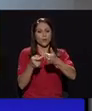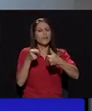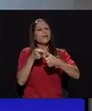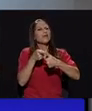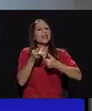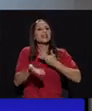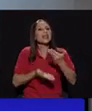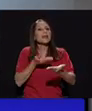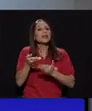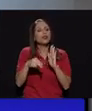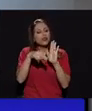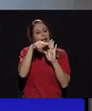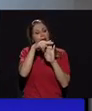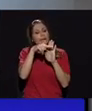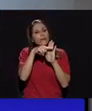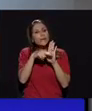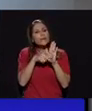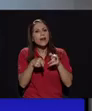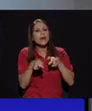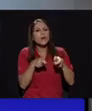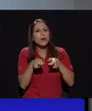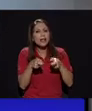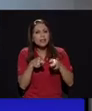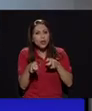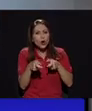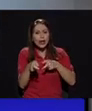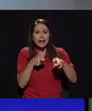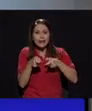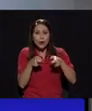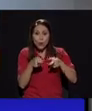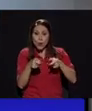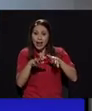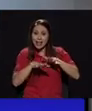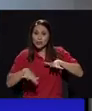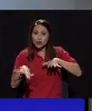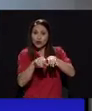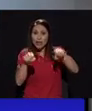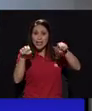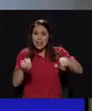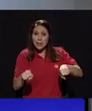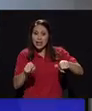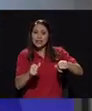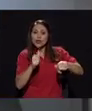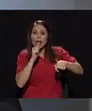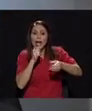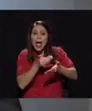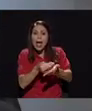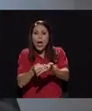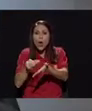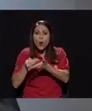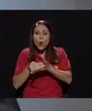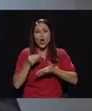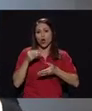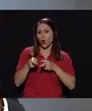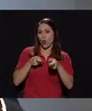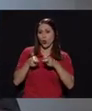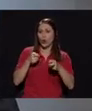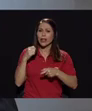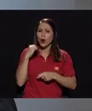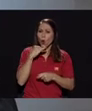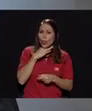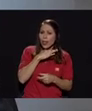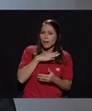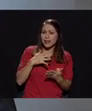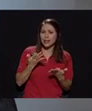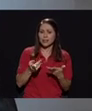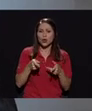que regulan, como su nombre lo dice, estos regímenes hidrológicos que citaba Maureen, el control de la contaminación, el